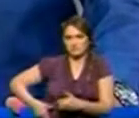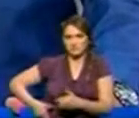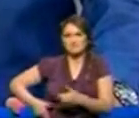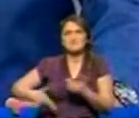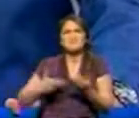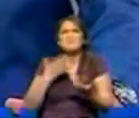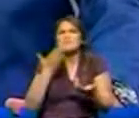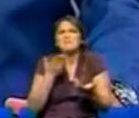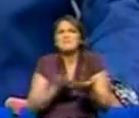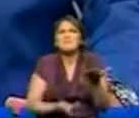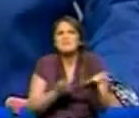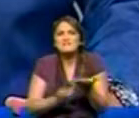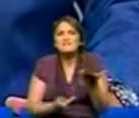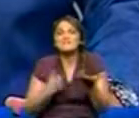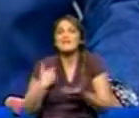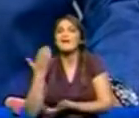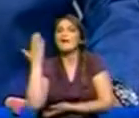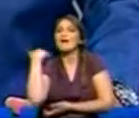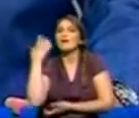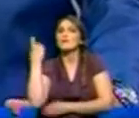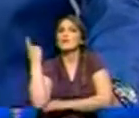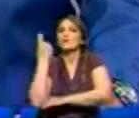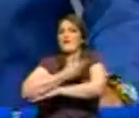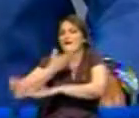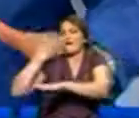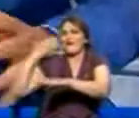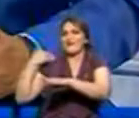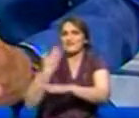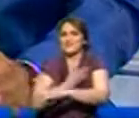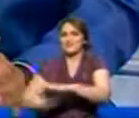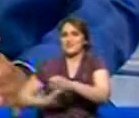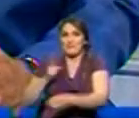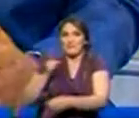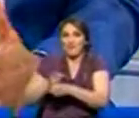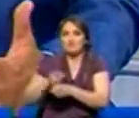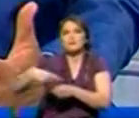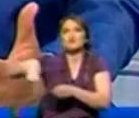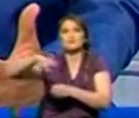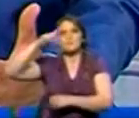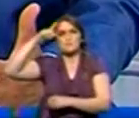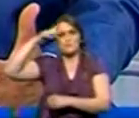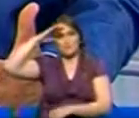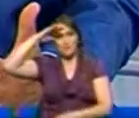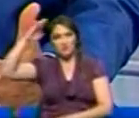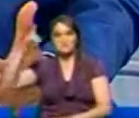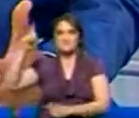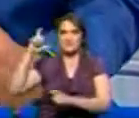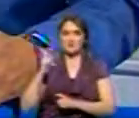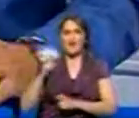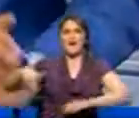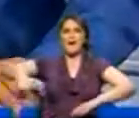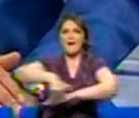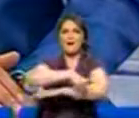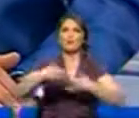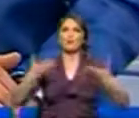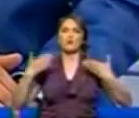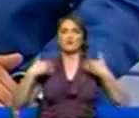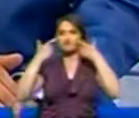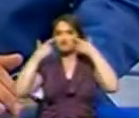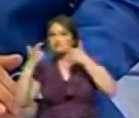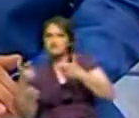policial que desde hace 24 horas viene acompañado de la presencia de militares. Los ciudadanos esperan que la función judicial también haga su